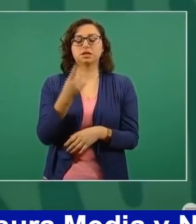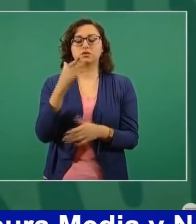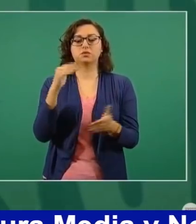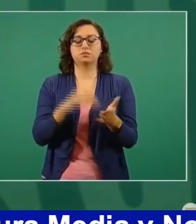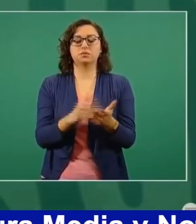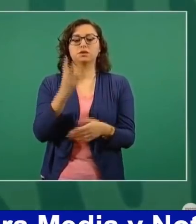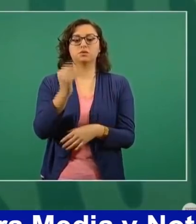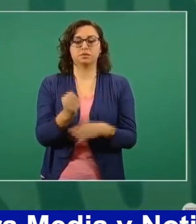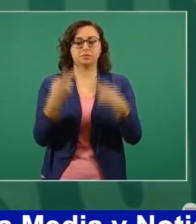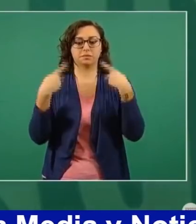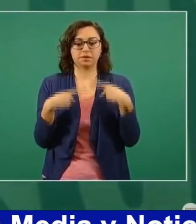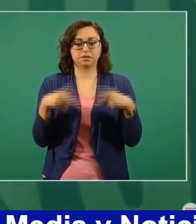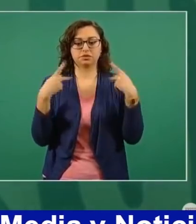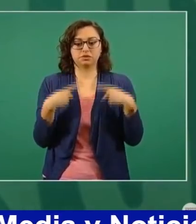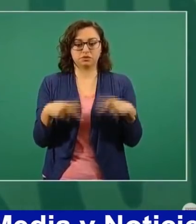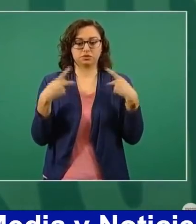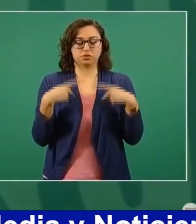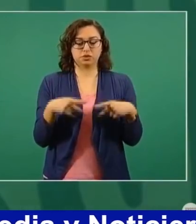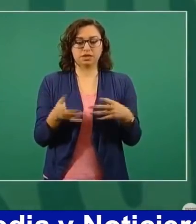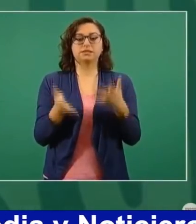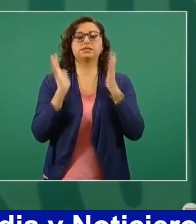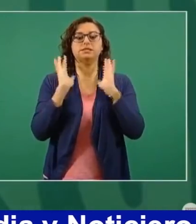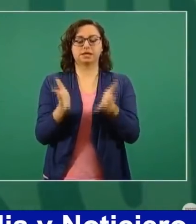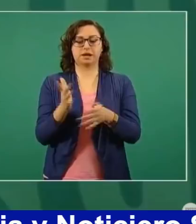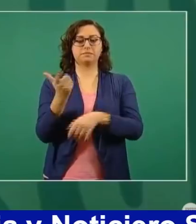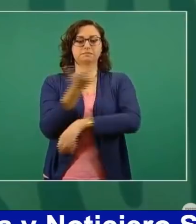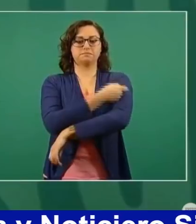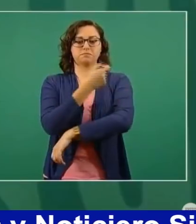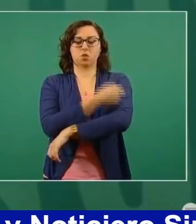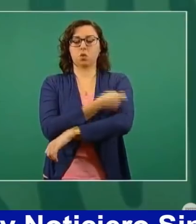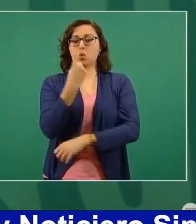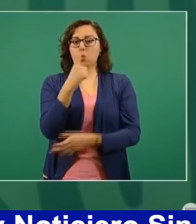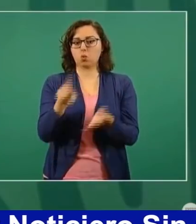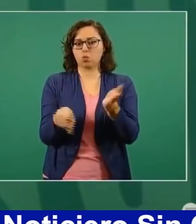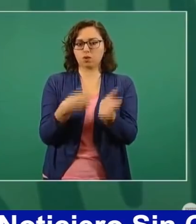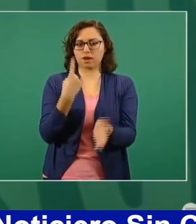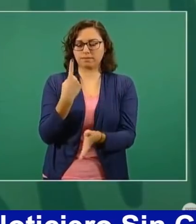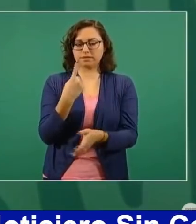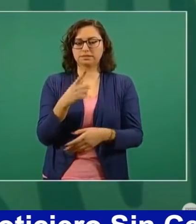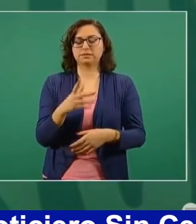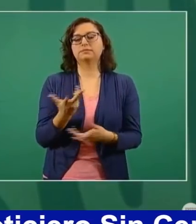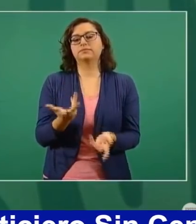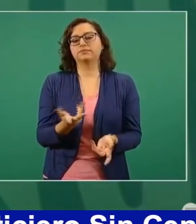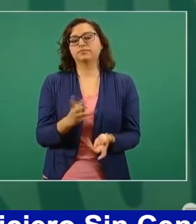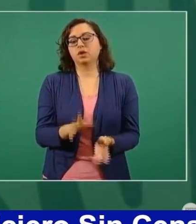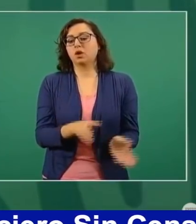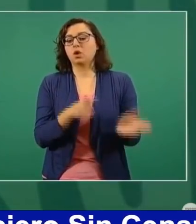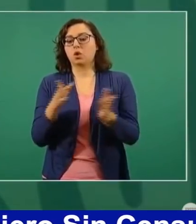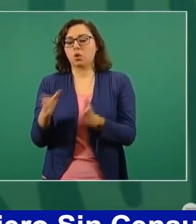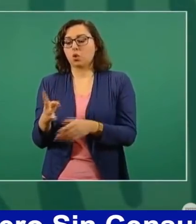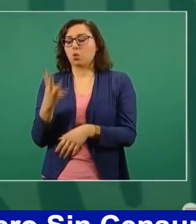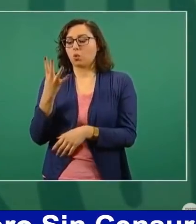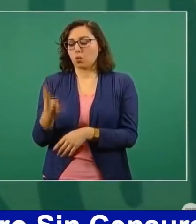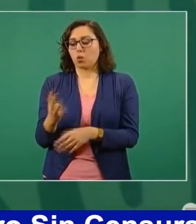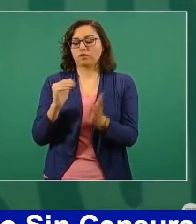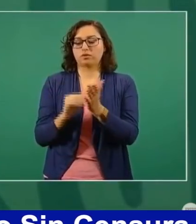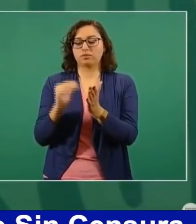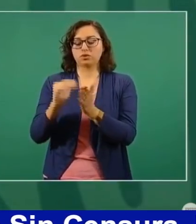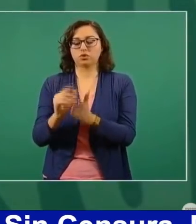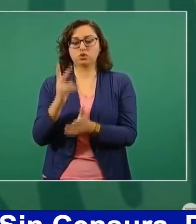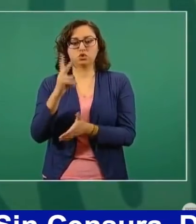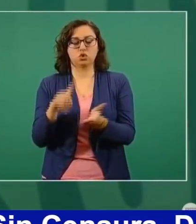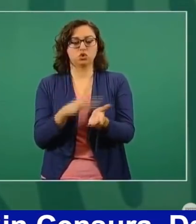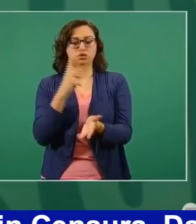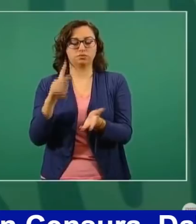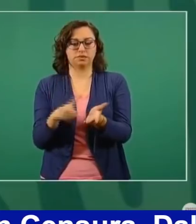14,571,509 personas han recibido ya la primera dosis, más de 4 millones de ellas las 2 dosis, cuando se